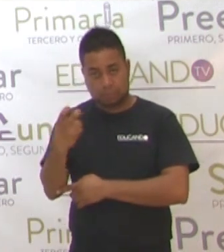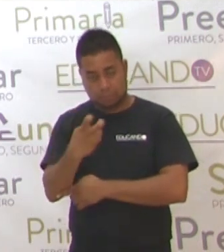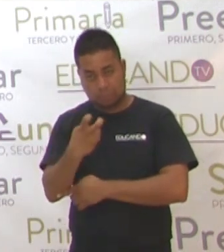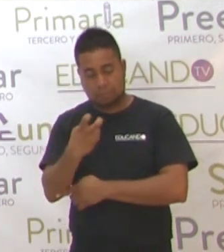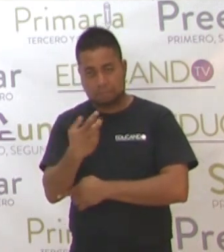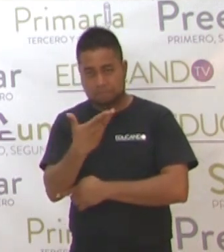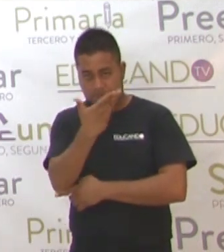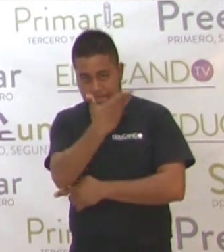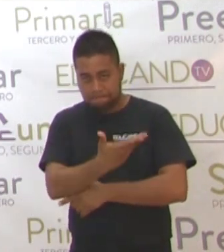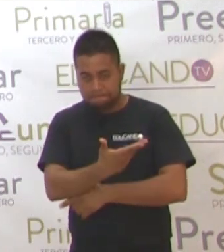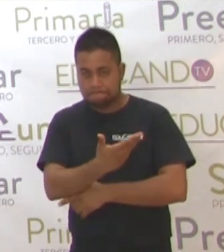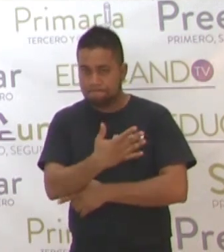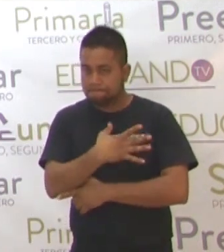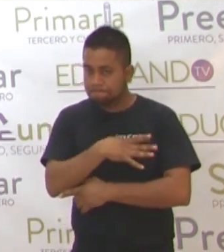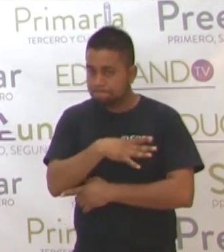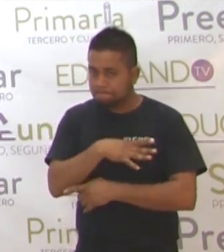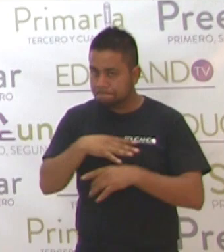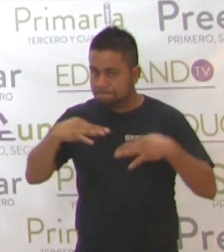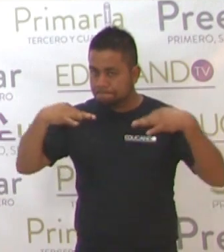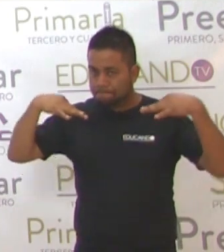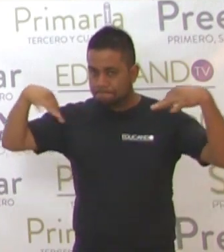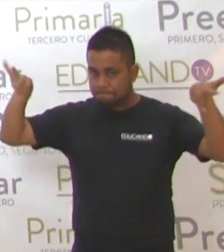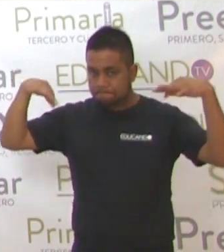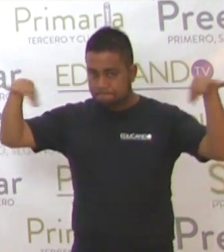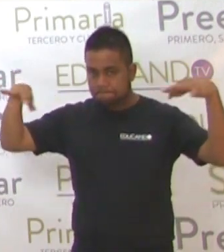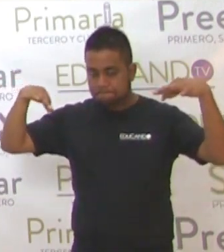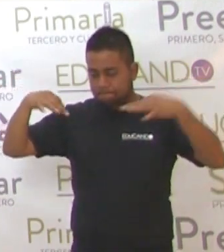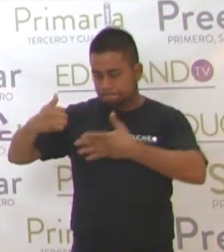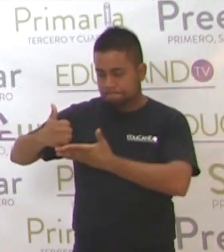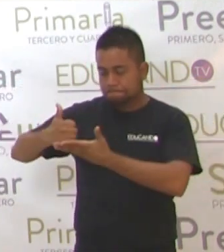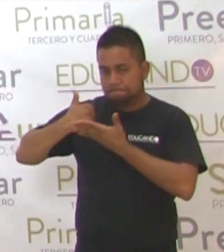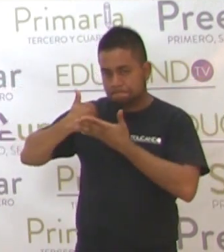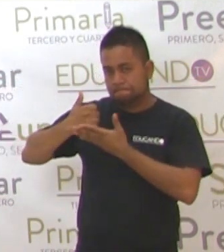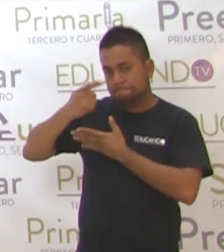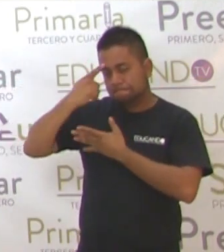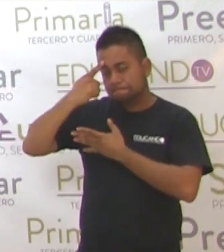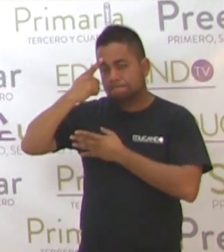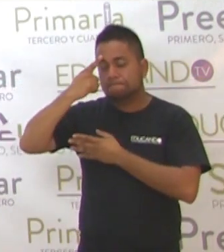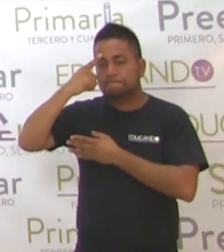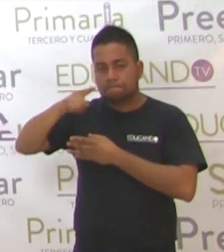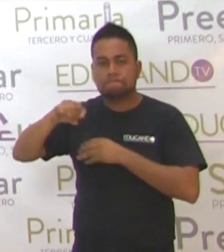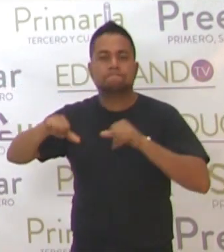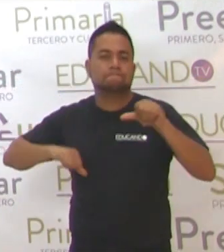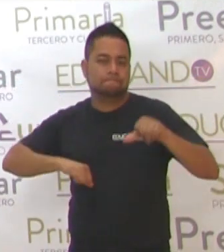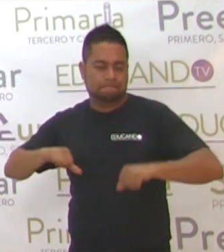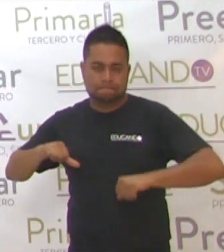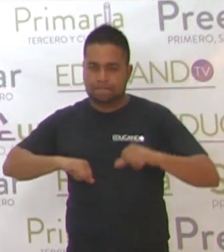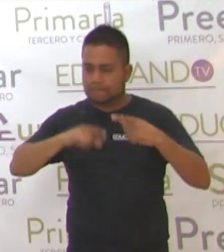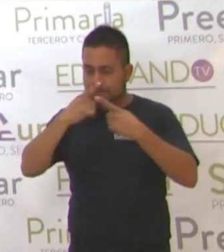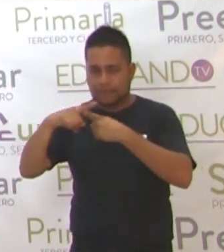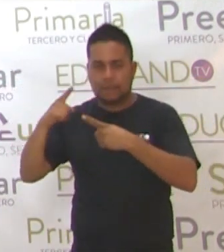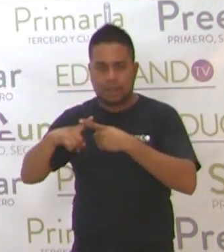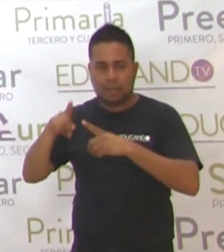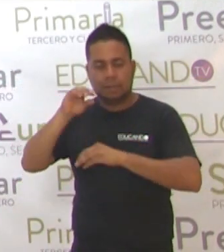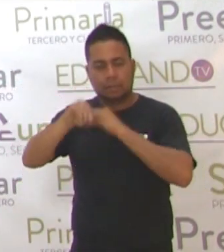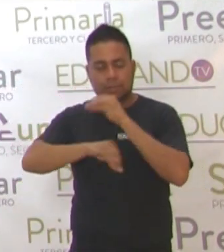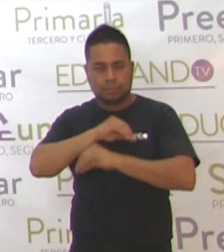pequeña cartulina nos ayudará a establecer dichos